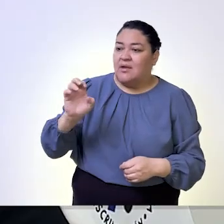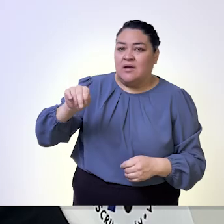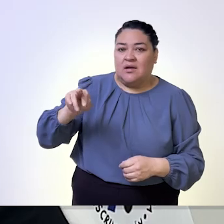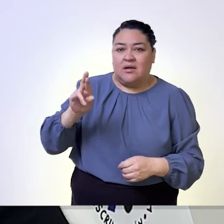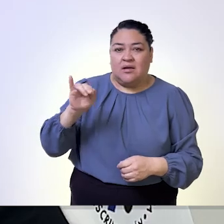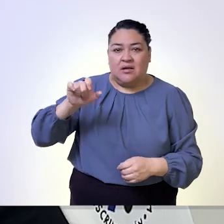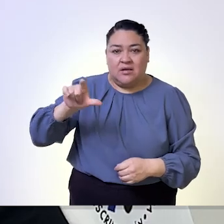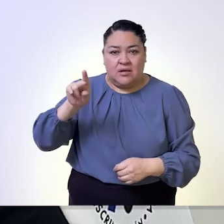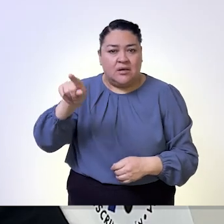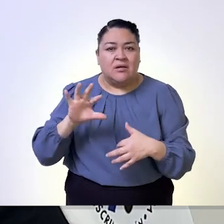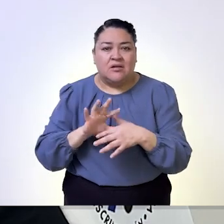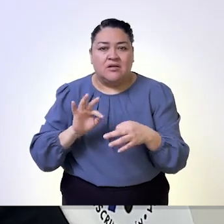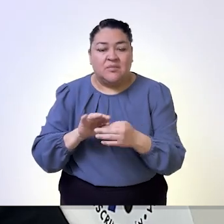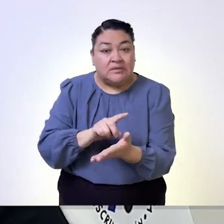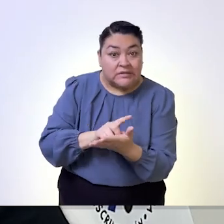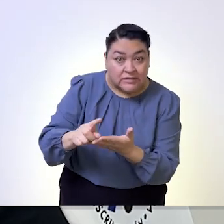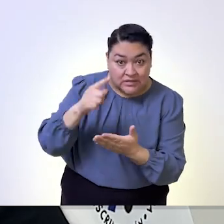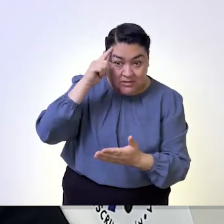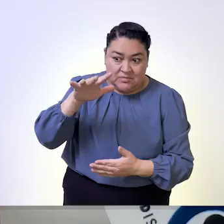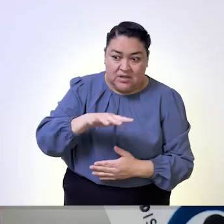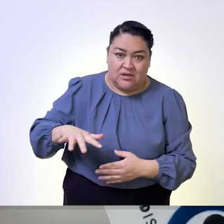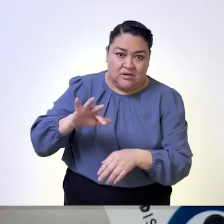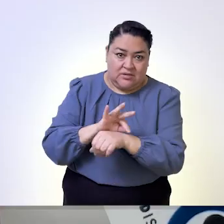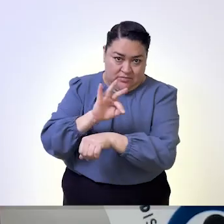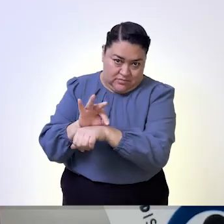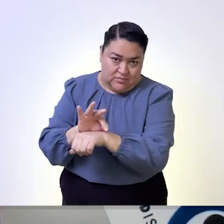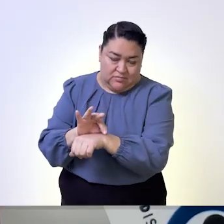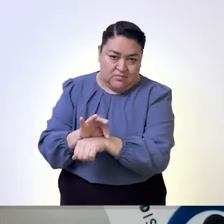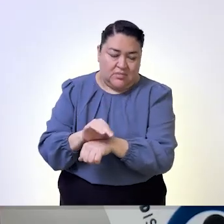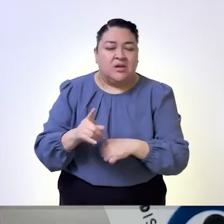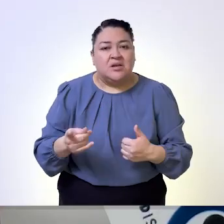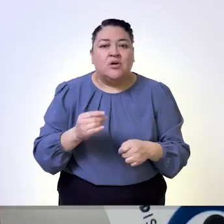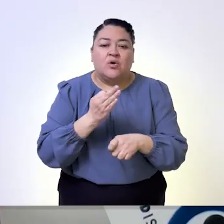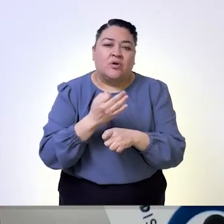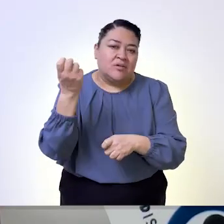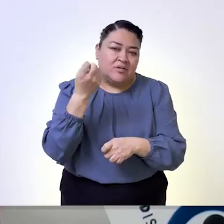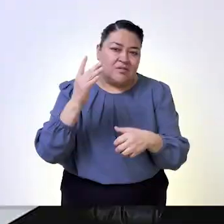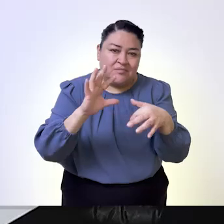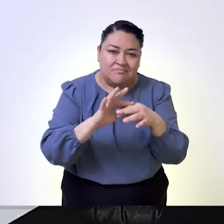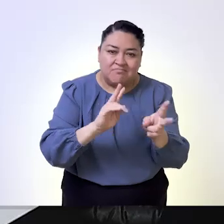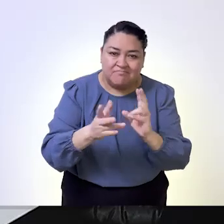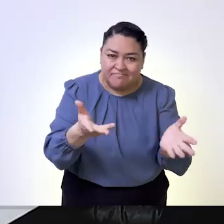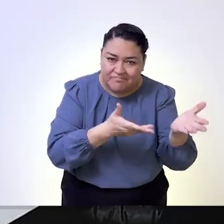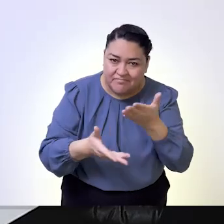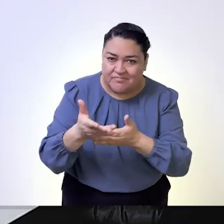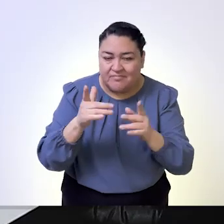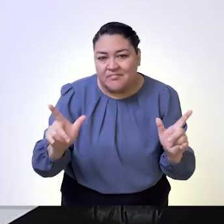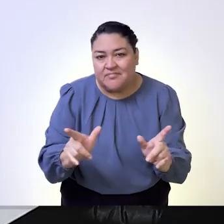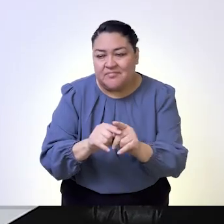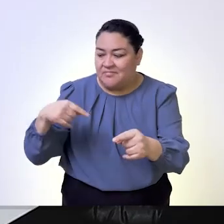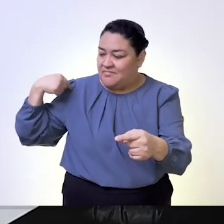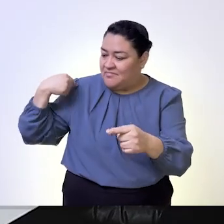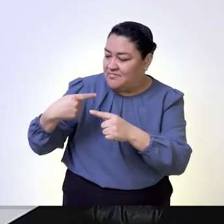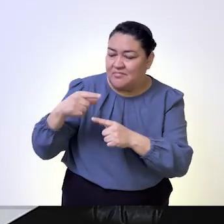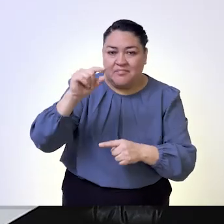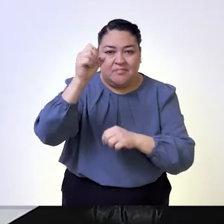Enrique por lo que se refiere a la defensa del derecho a la igualdad y no discriminación, estaríamos concluyendo con este conversatorio respecto de los